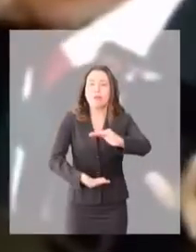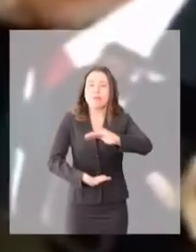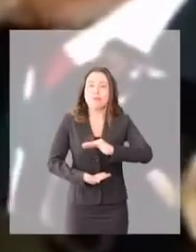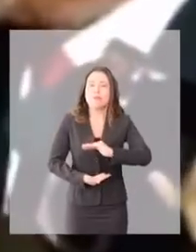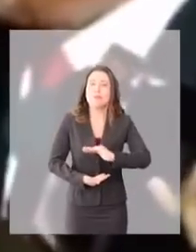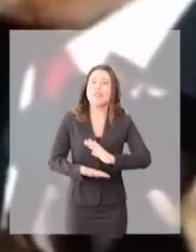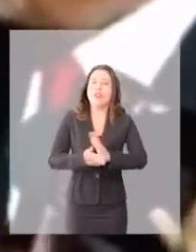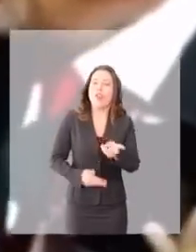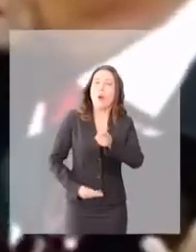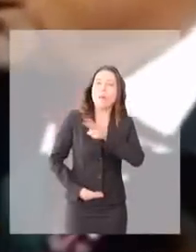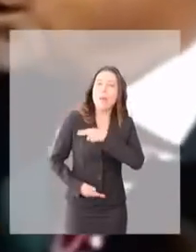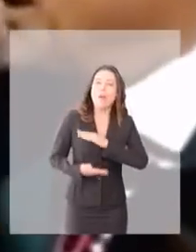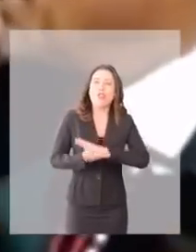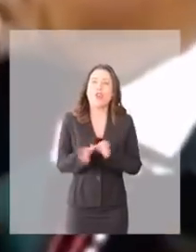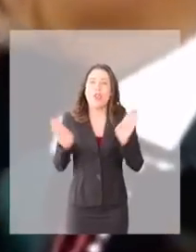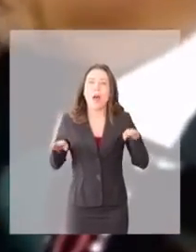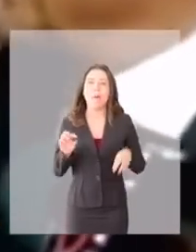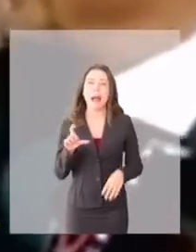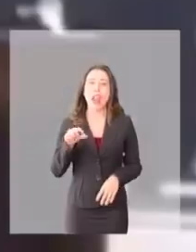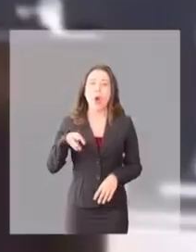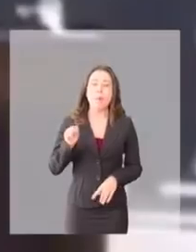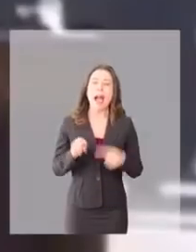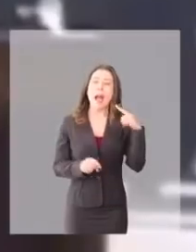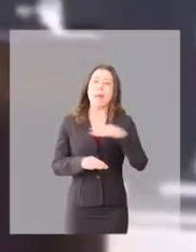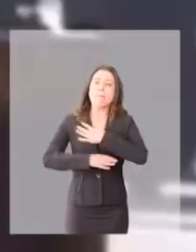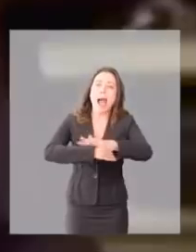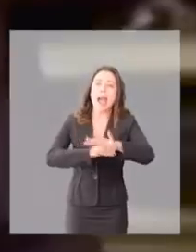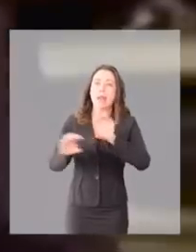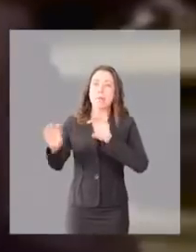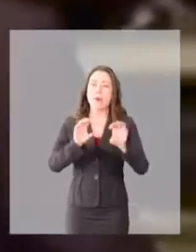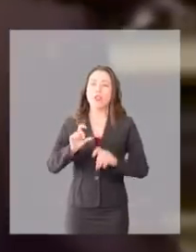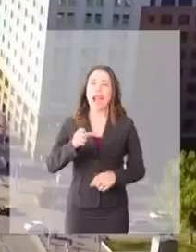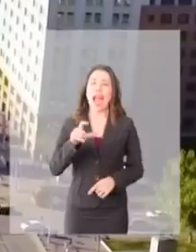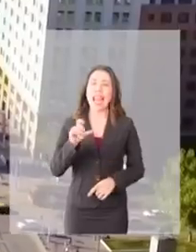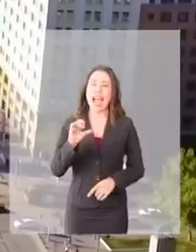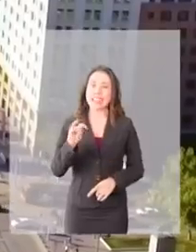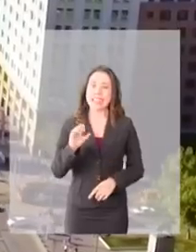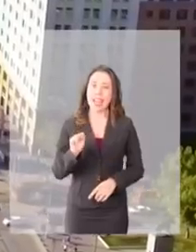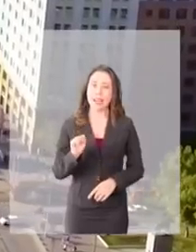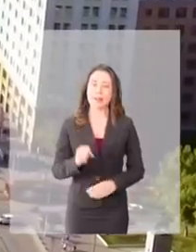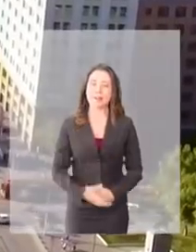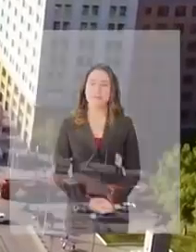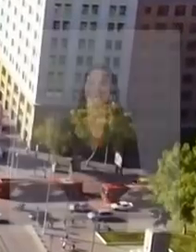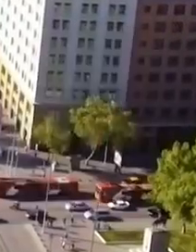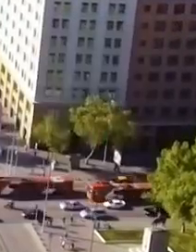La antorcha, todos los premios, todas las palomas, Parepoto, Parepoto, Galaxia.